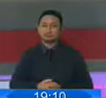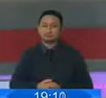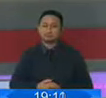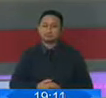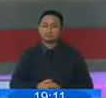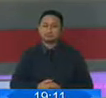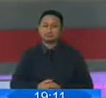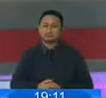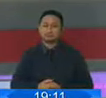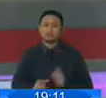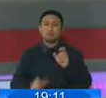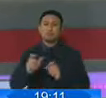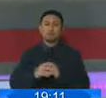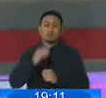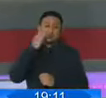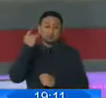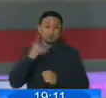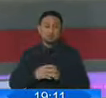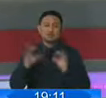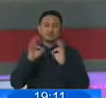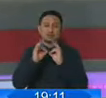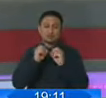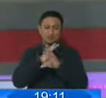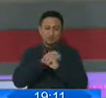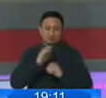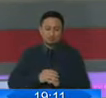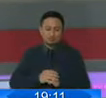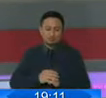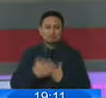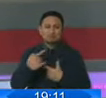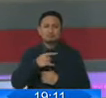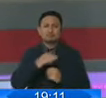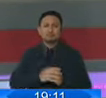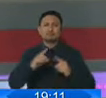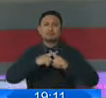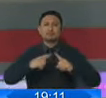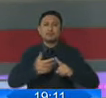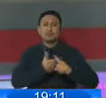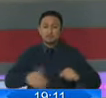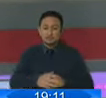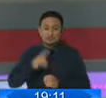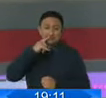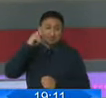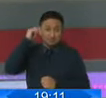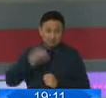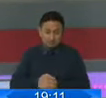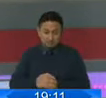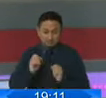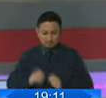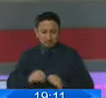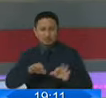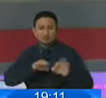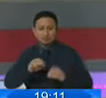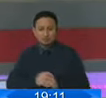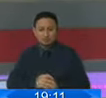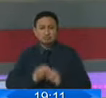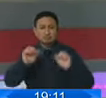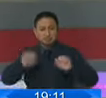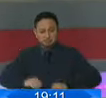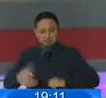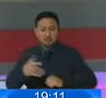Expertos en redes sociales opinan sobre las publicaciones realizadas en las últimas horas por el expresidente Rafael, en el que hace un llamado a